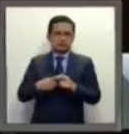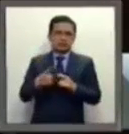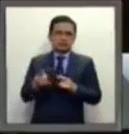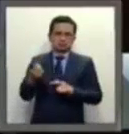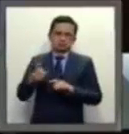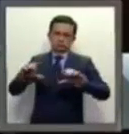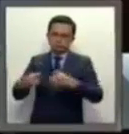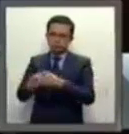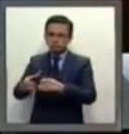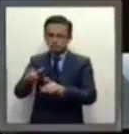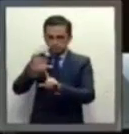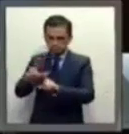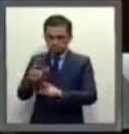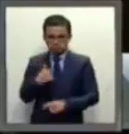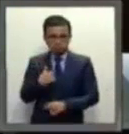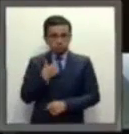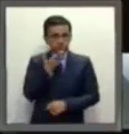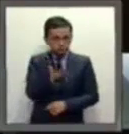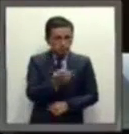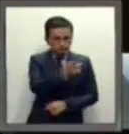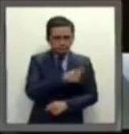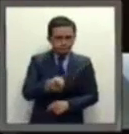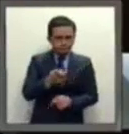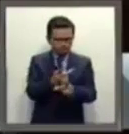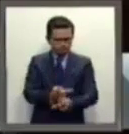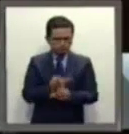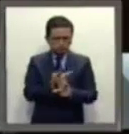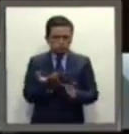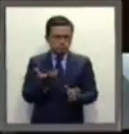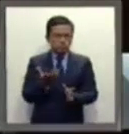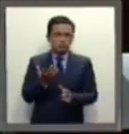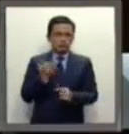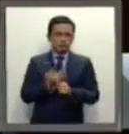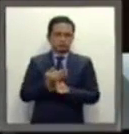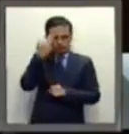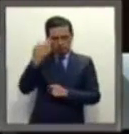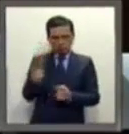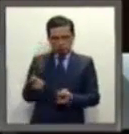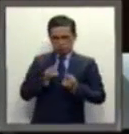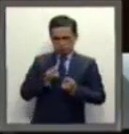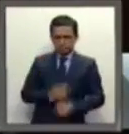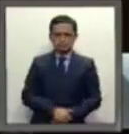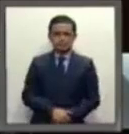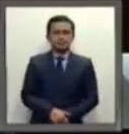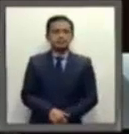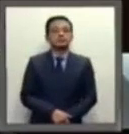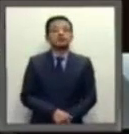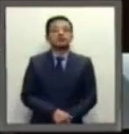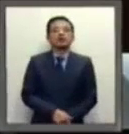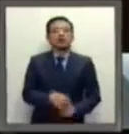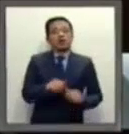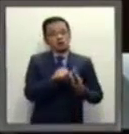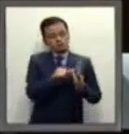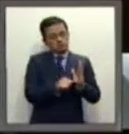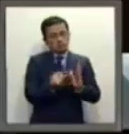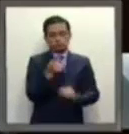mesa. Yo les pediría que tuvieran un poco de tolerancia con el tiempo que se nos está otorgando. De acuerdo al artículo 110,